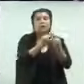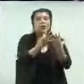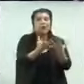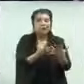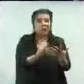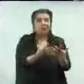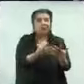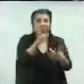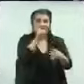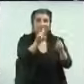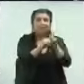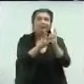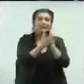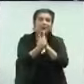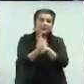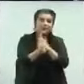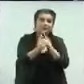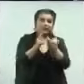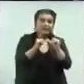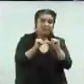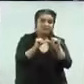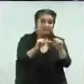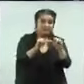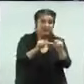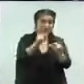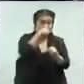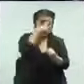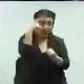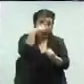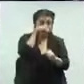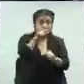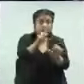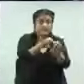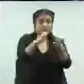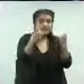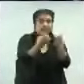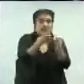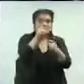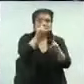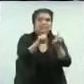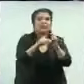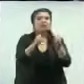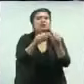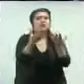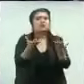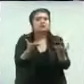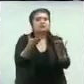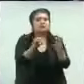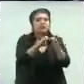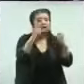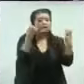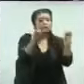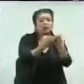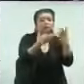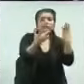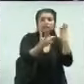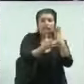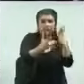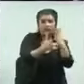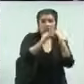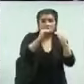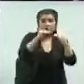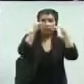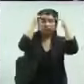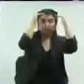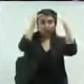y sobre todo la capacidad de mantener operando esas máquinas? ¿Y qué supuestos de costo de convoyes y todo tiene un